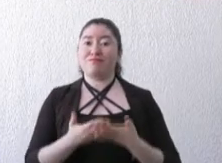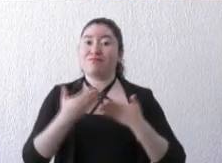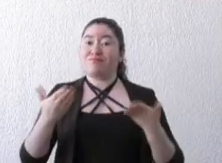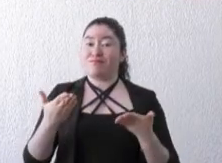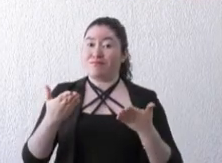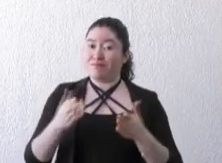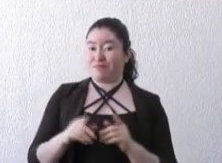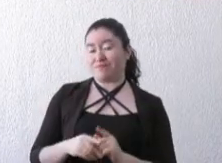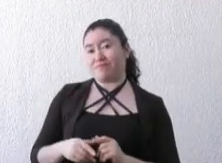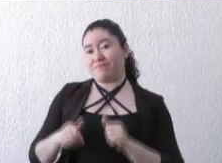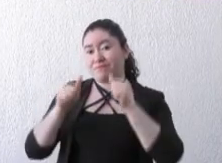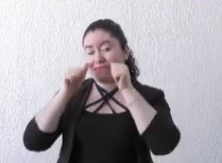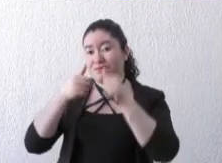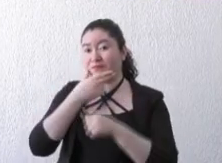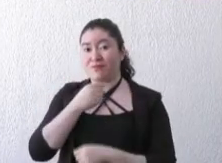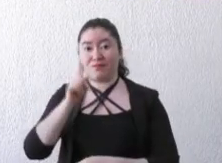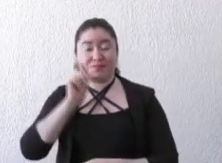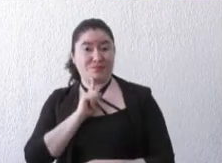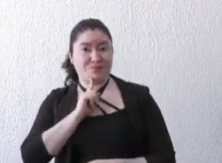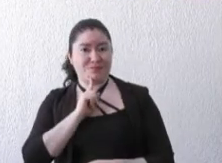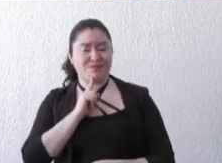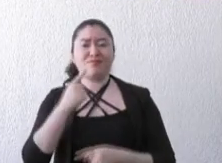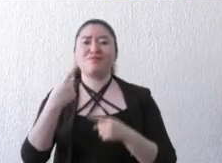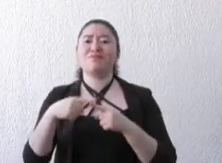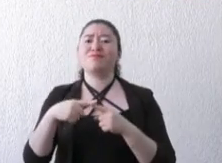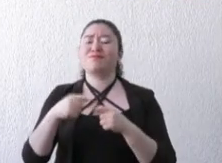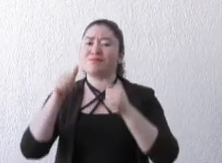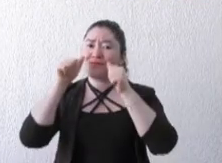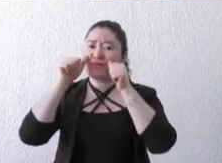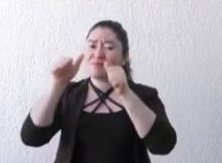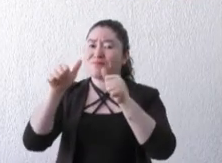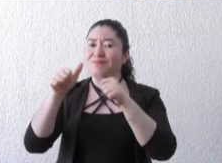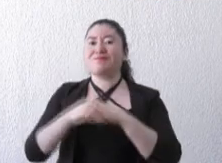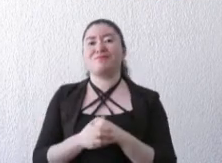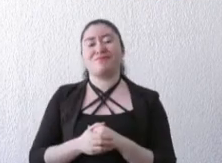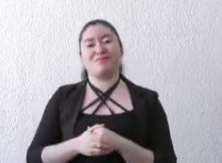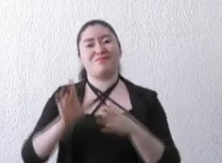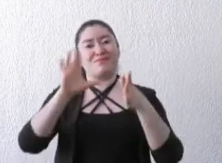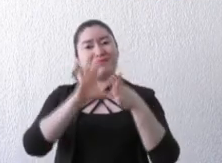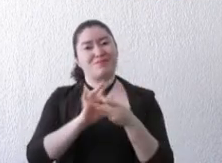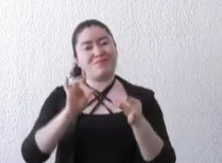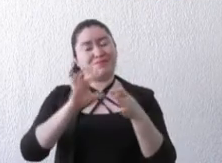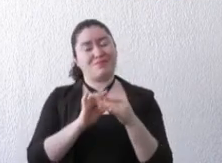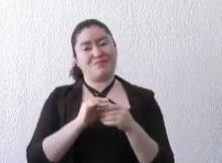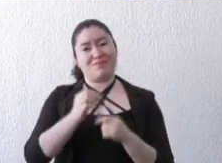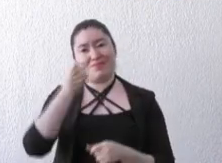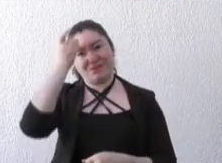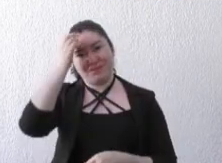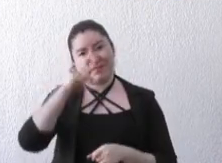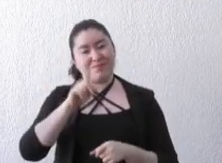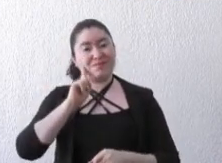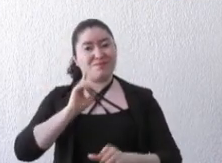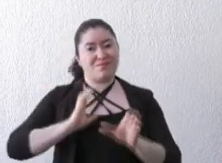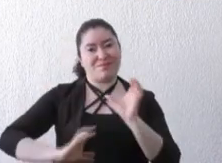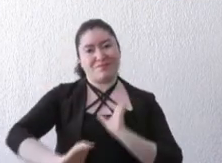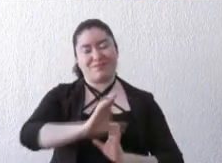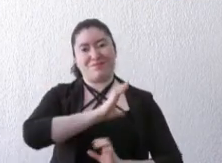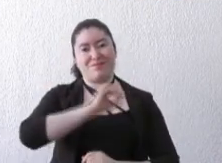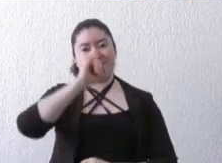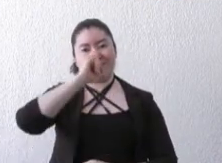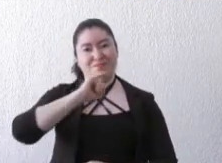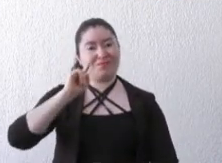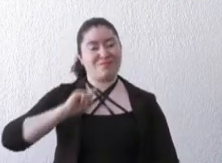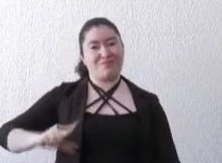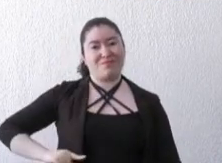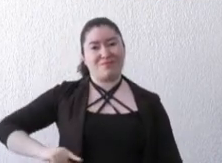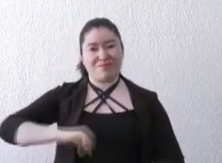y caballeros, escuchemos con atención el mensaje que nos dirige la doctora Claudia Sheinbaum Pardo, jefa de gobierno de la